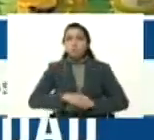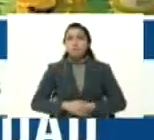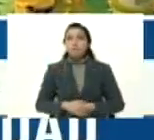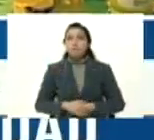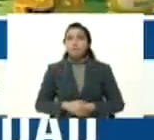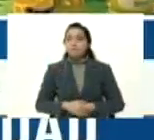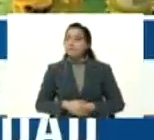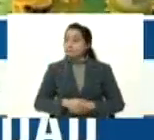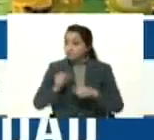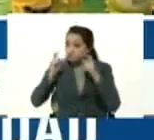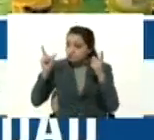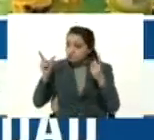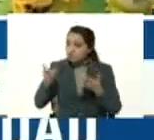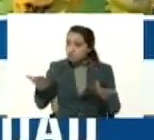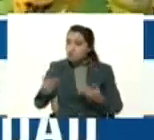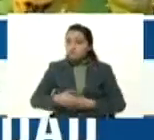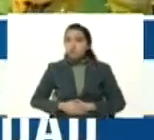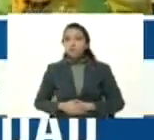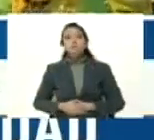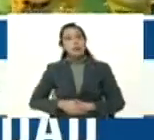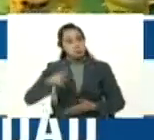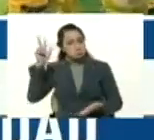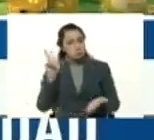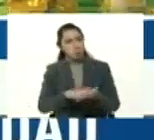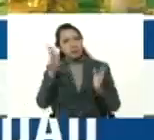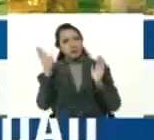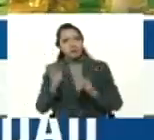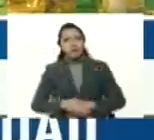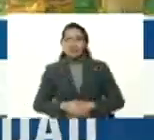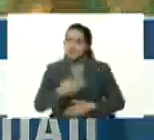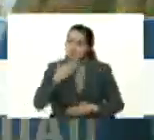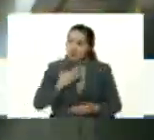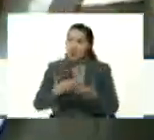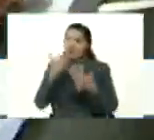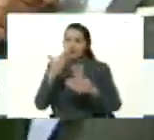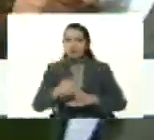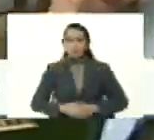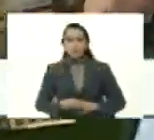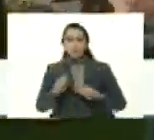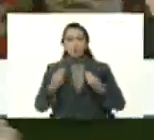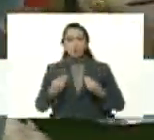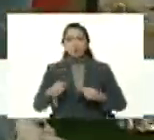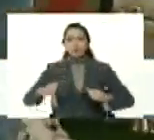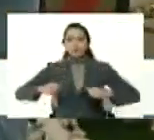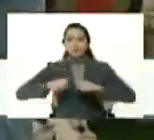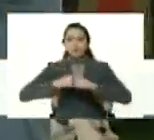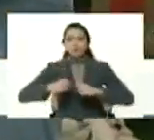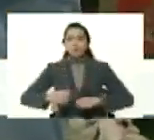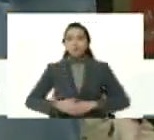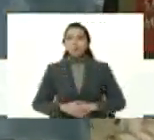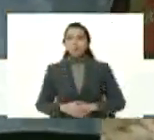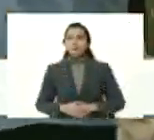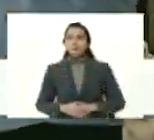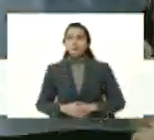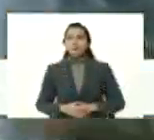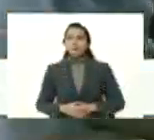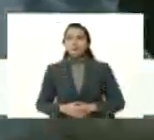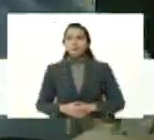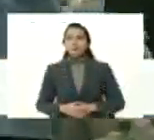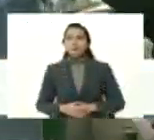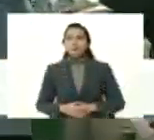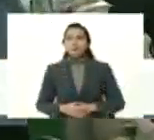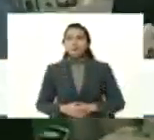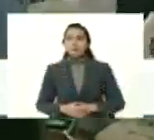ojo, Ricardo? Así es, que sí, cúmplase. Gracias, muchas gracias. Chócala ahí, chócala ahí, chócala